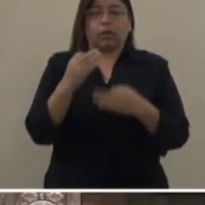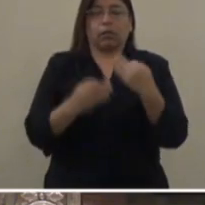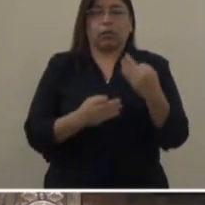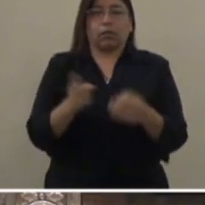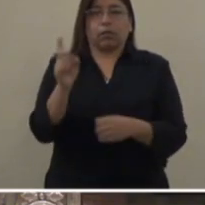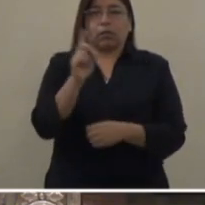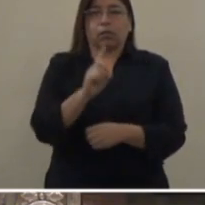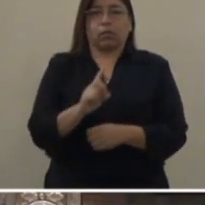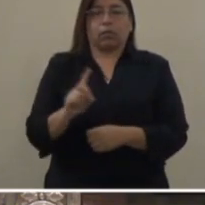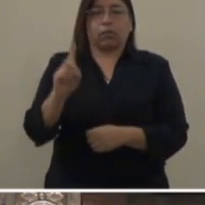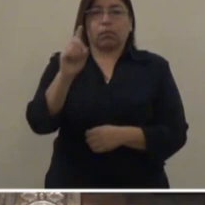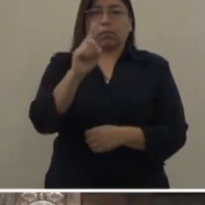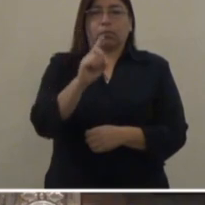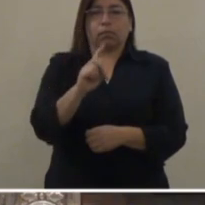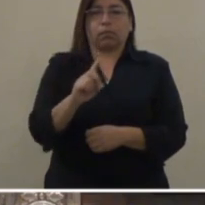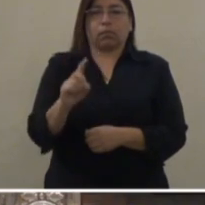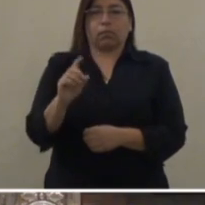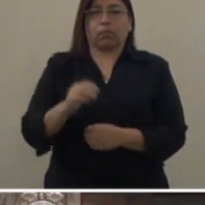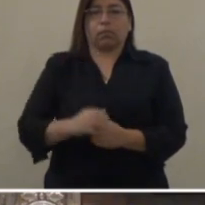siempre